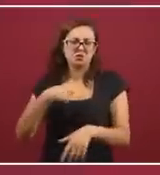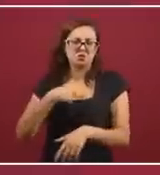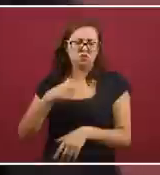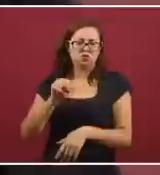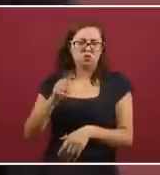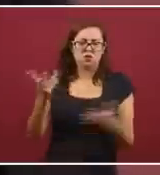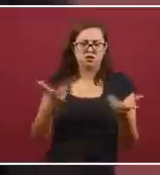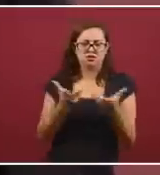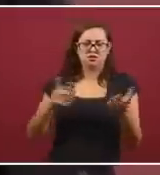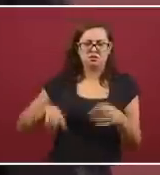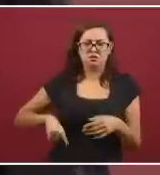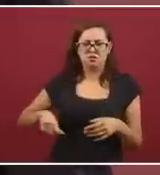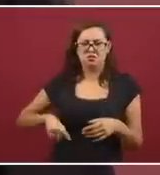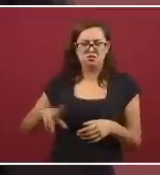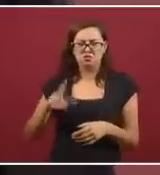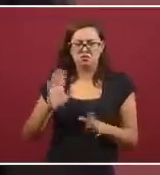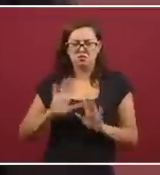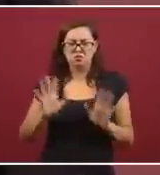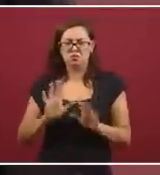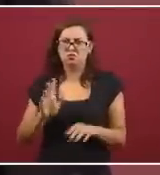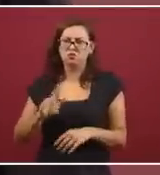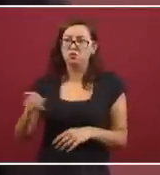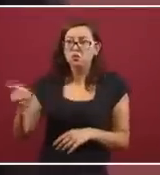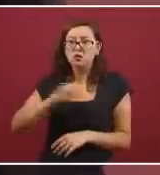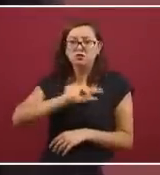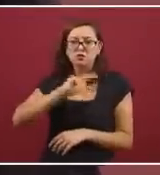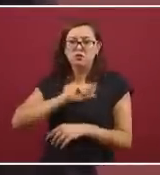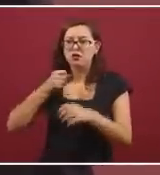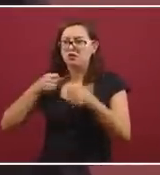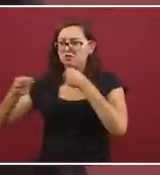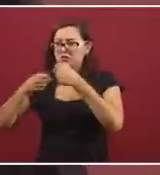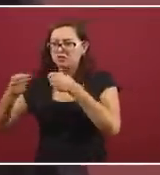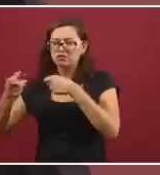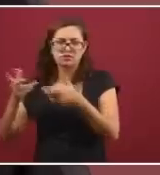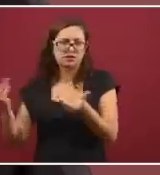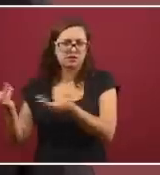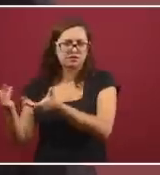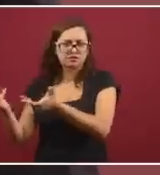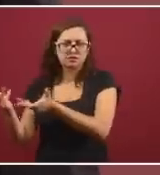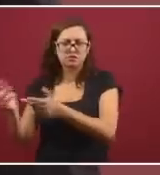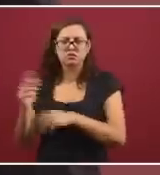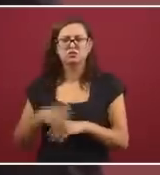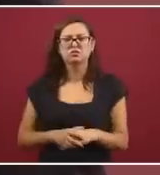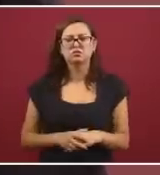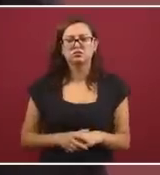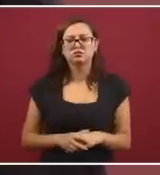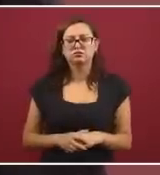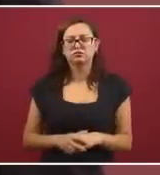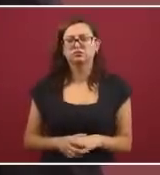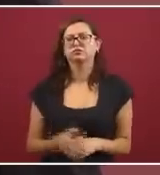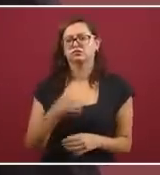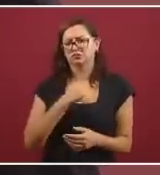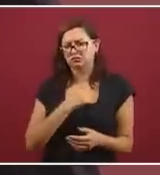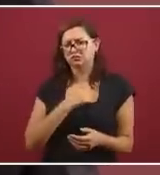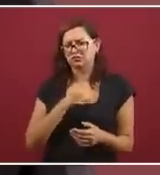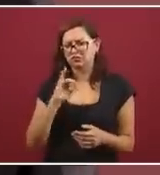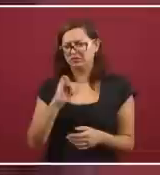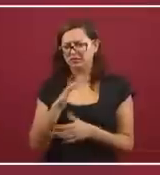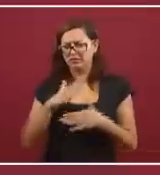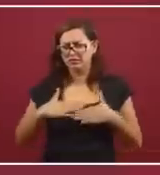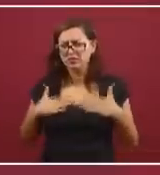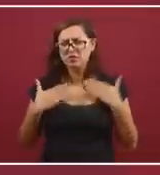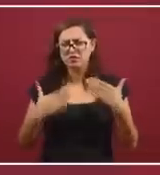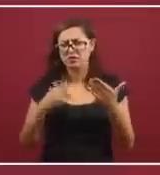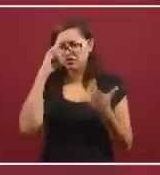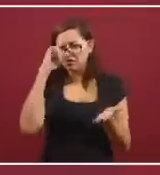le creo porque pues tengo también el pulso de lo que sucede la opinión de la